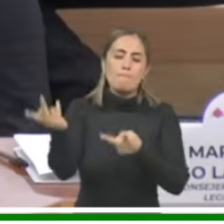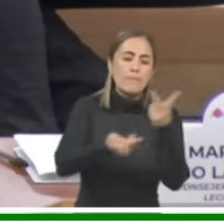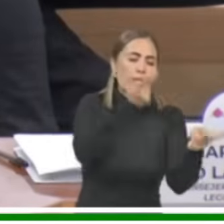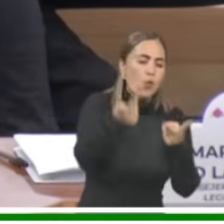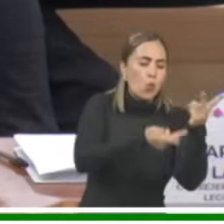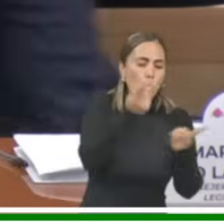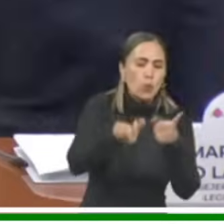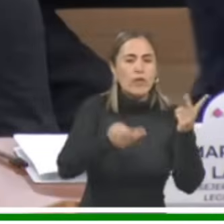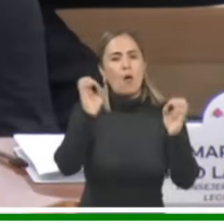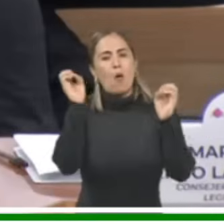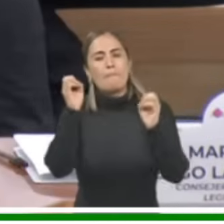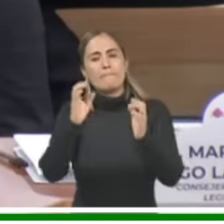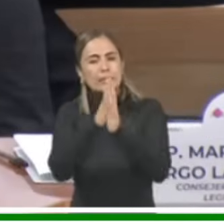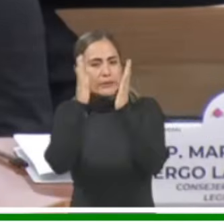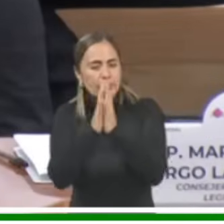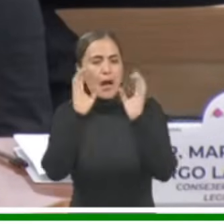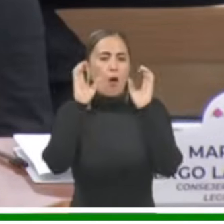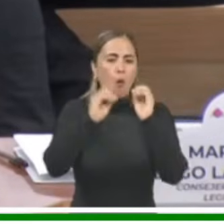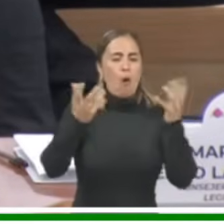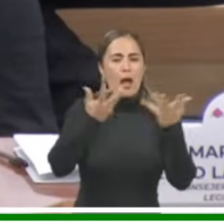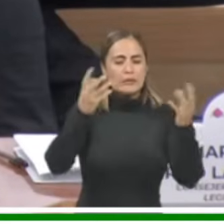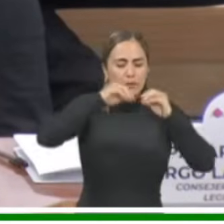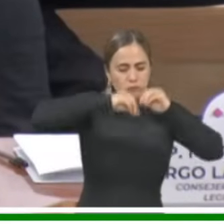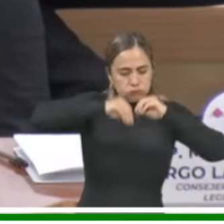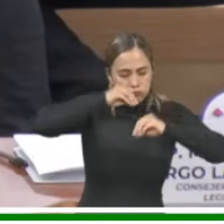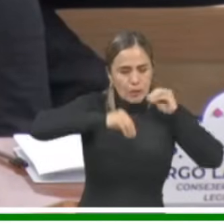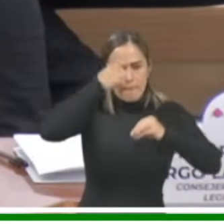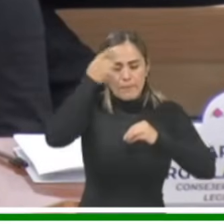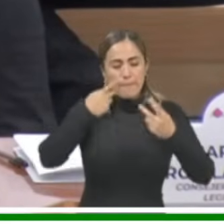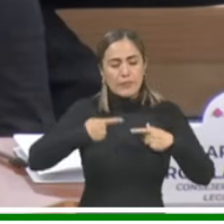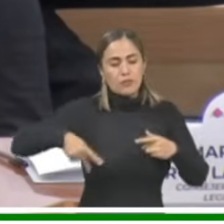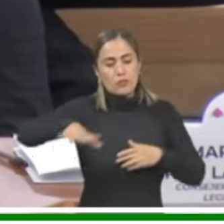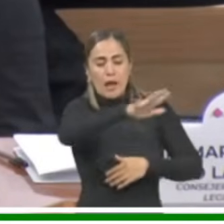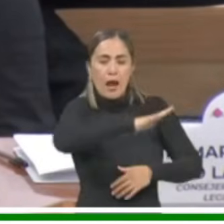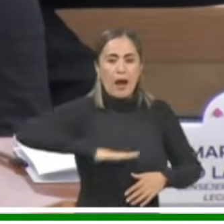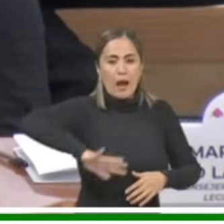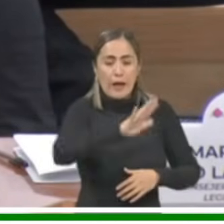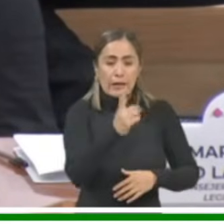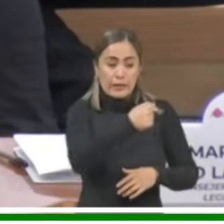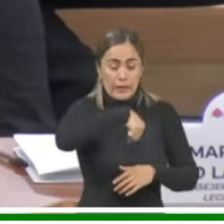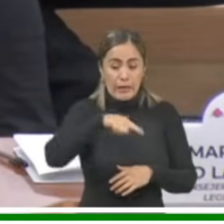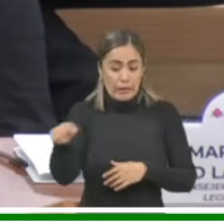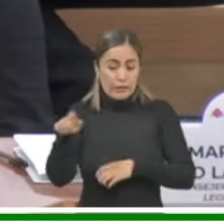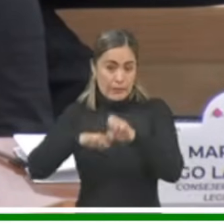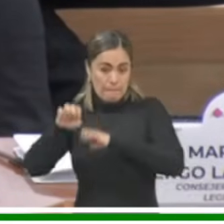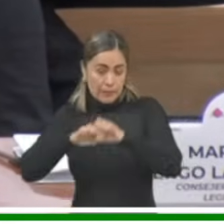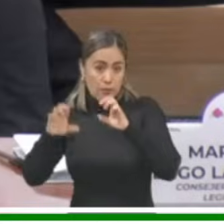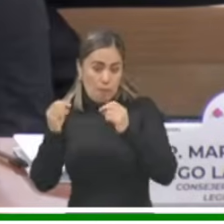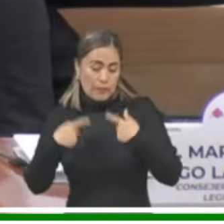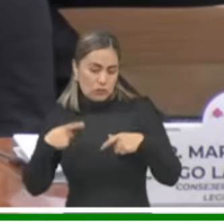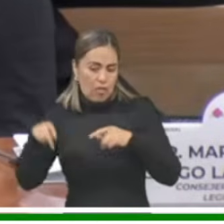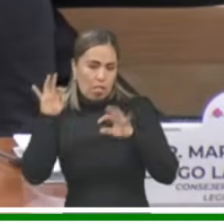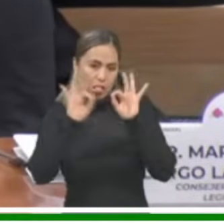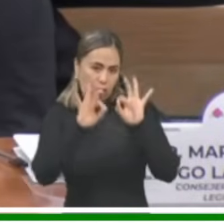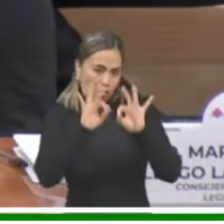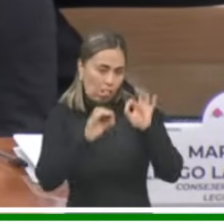o sondeos de opinión, con la finalidad de blindar a la ciudadanía de aquellos entes que quieran hacer uso de artimañas que